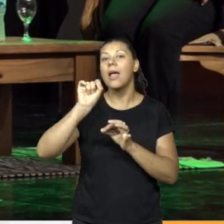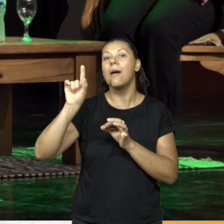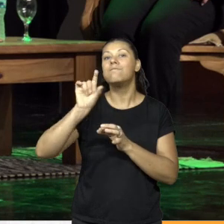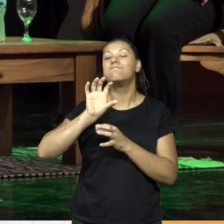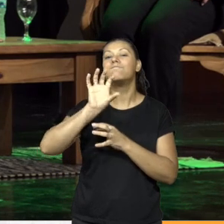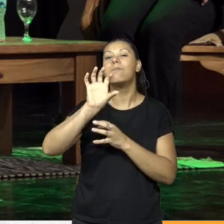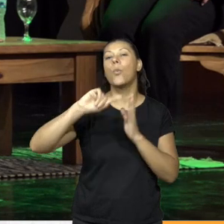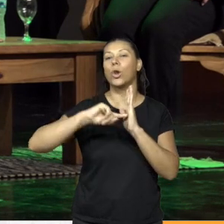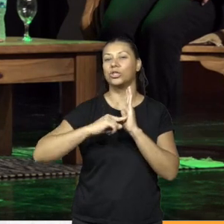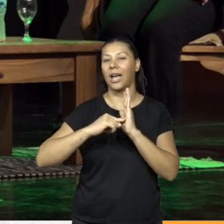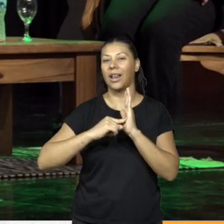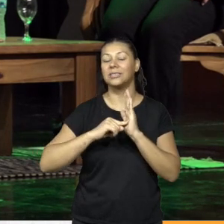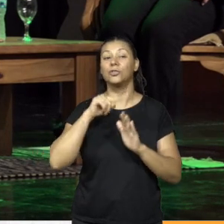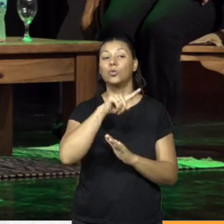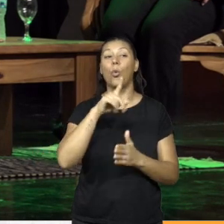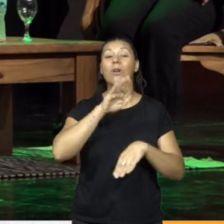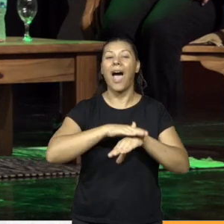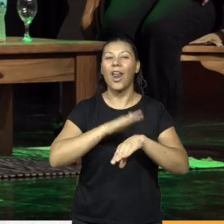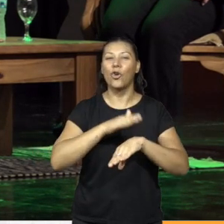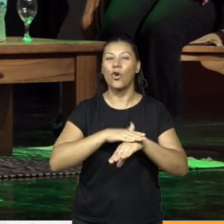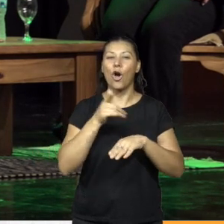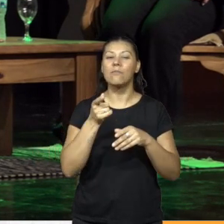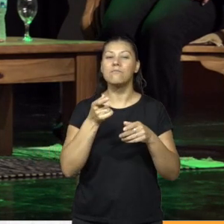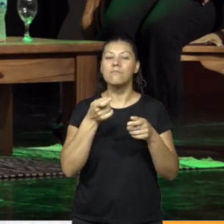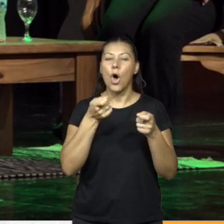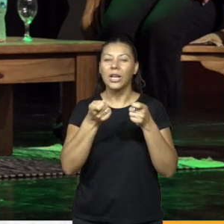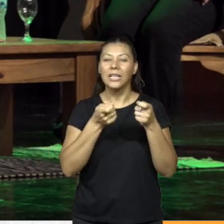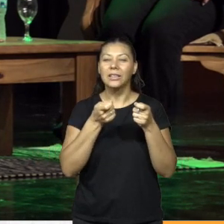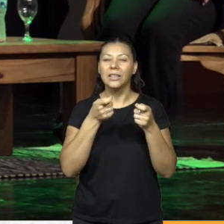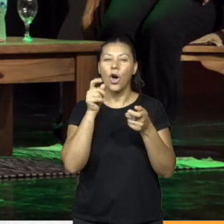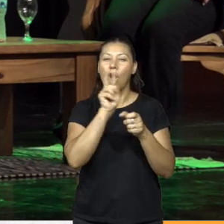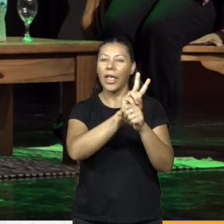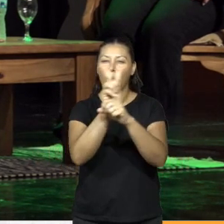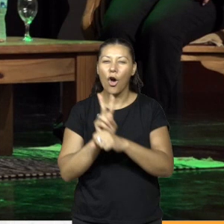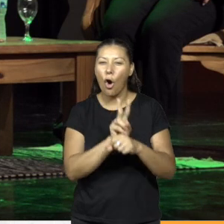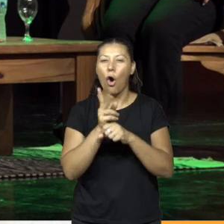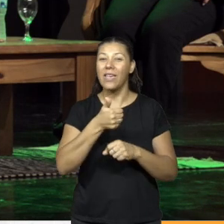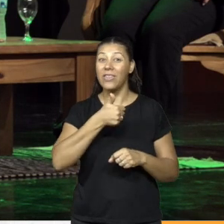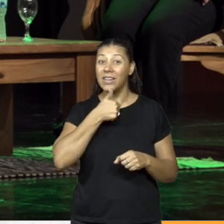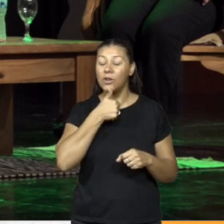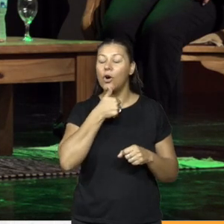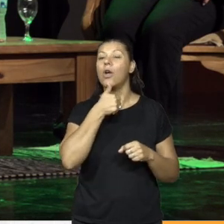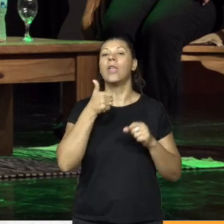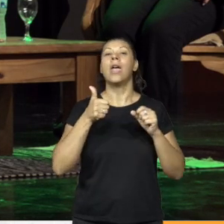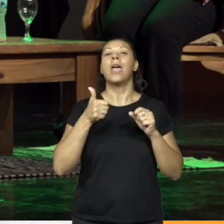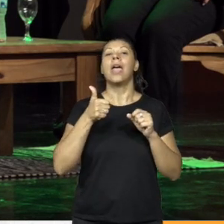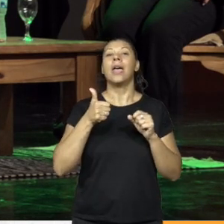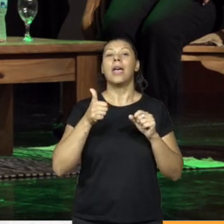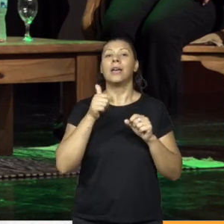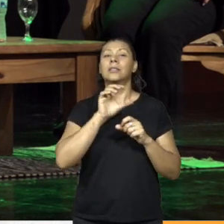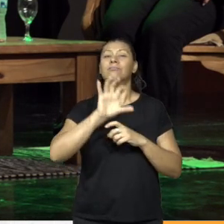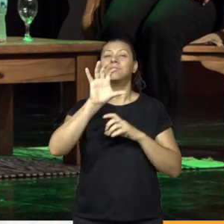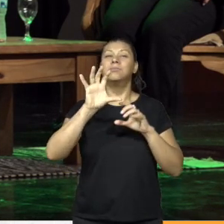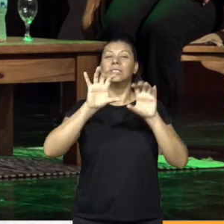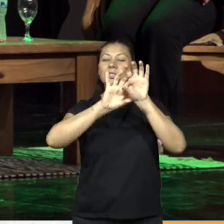que su cargo es directora de Monitoreo Hídrico de la Subsecretaría de Recursos Hídricos de la provincia de Buenos Aires. Se desempeña